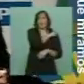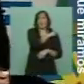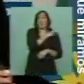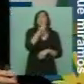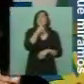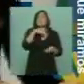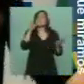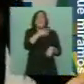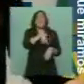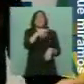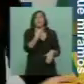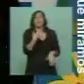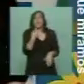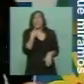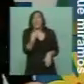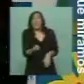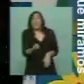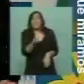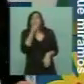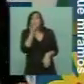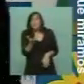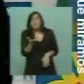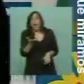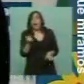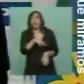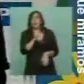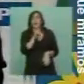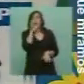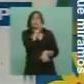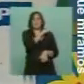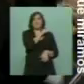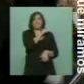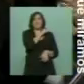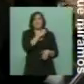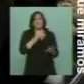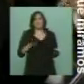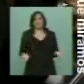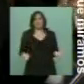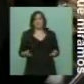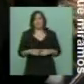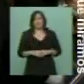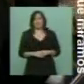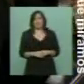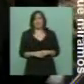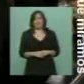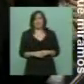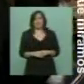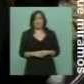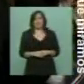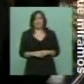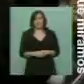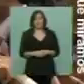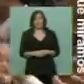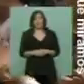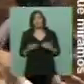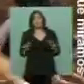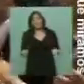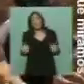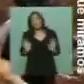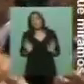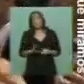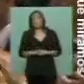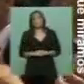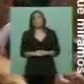pudieran decirlos lo dirían pero no lo dicen lo ocultan Pero